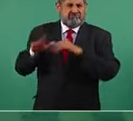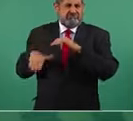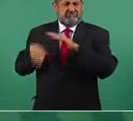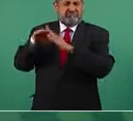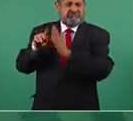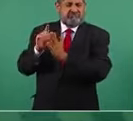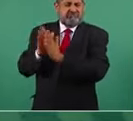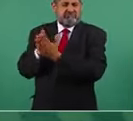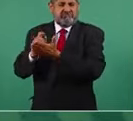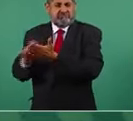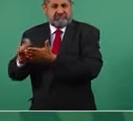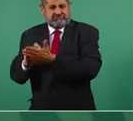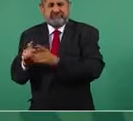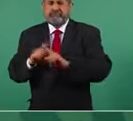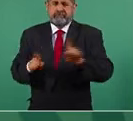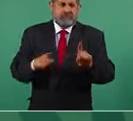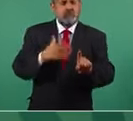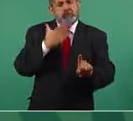otro asunto.